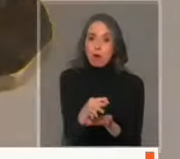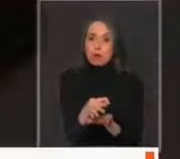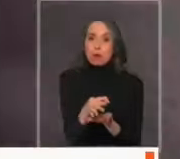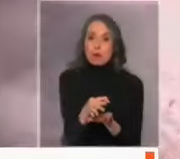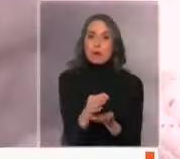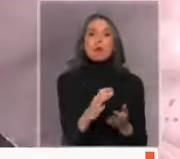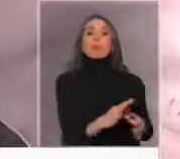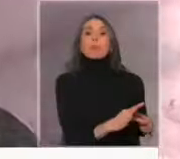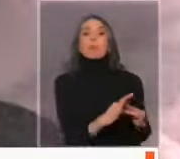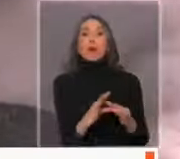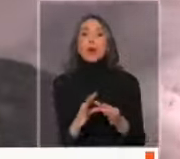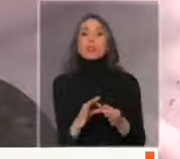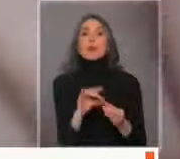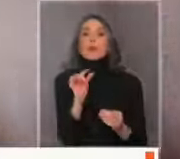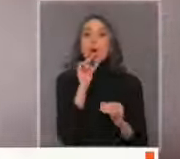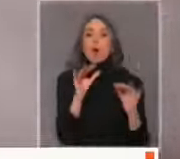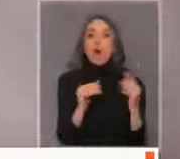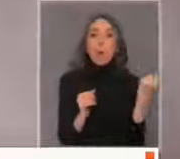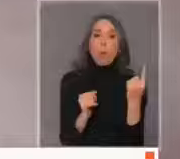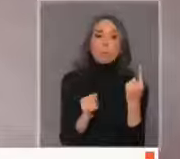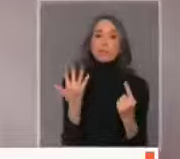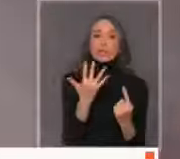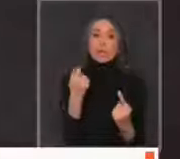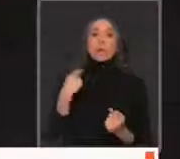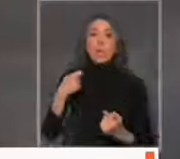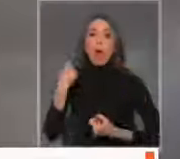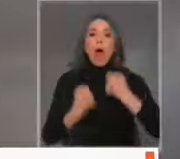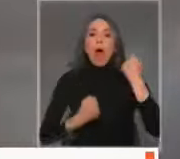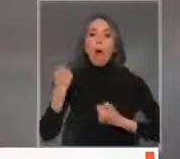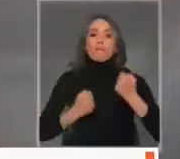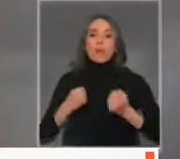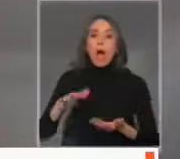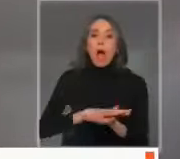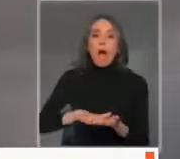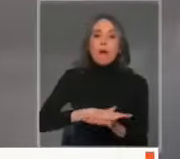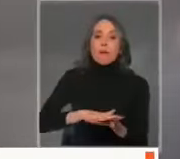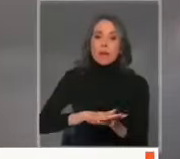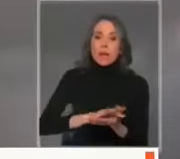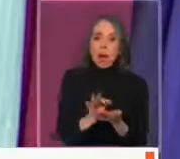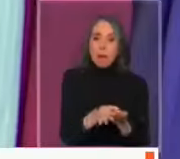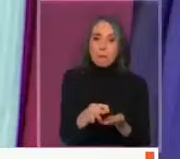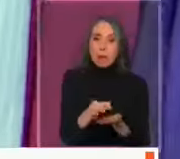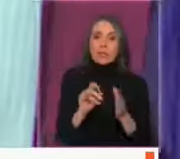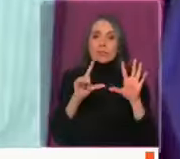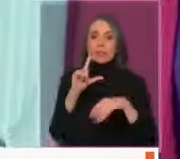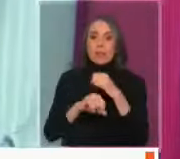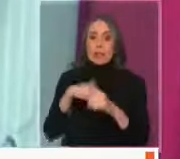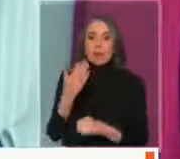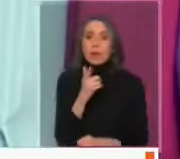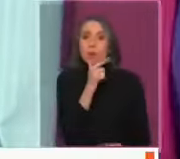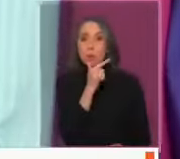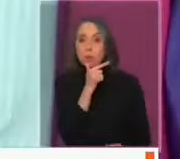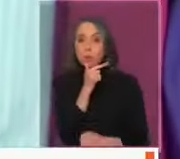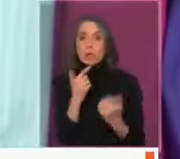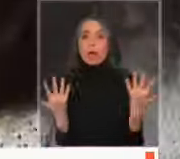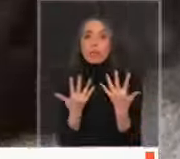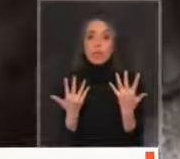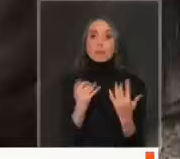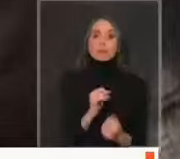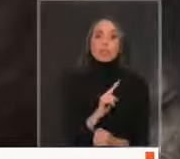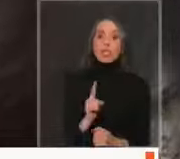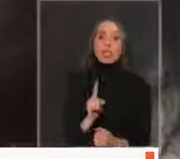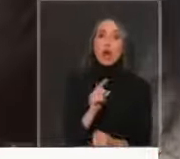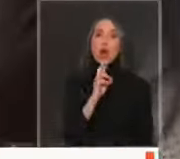razones: por su bajo uso y alto costo de producción. 7 años después se cuestiona la existencia de la de 10 pesos. Hay